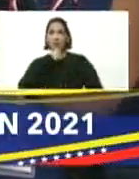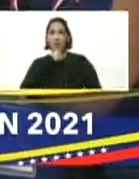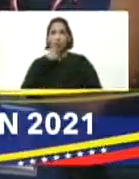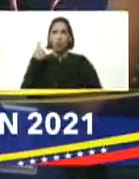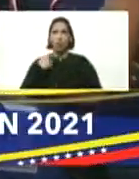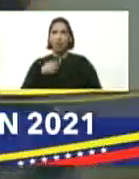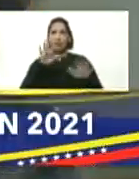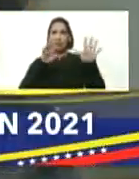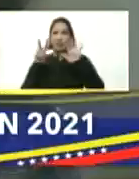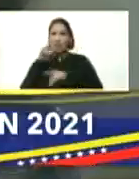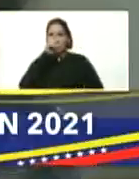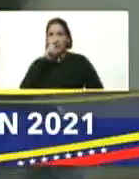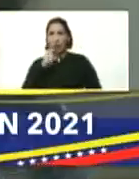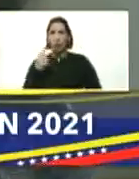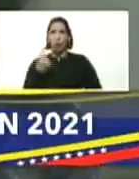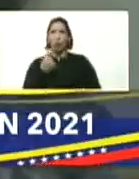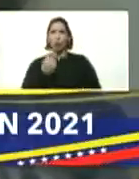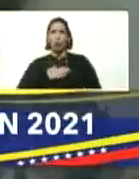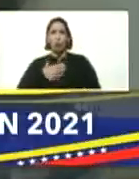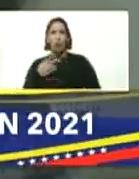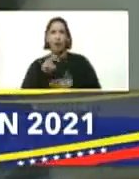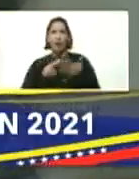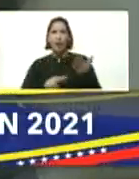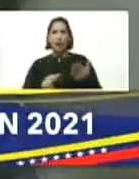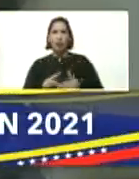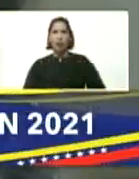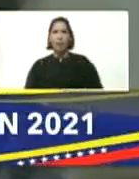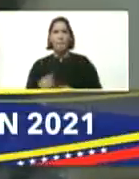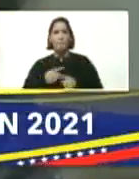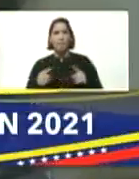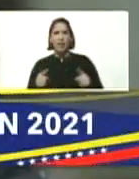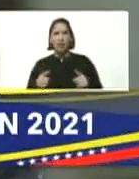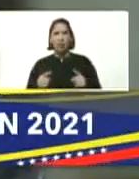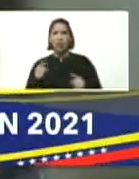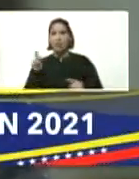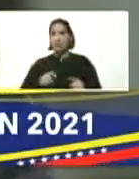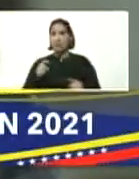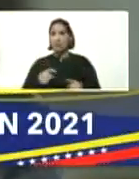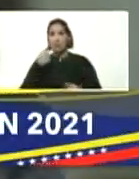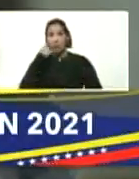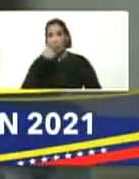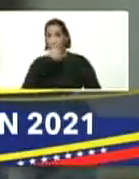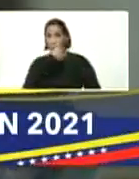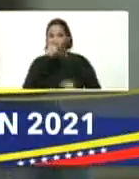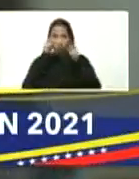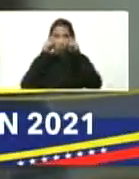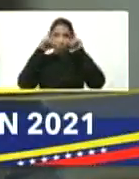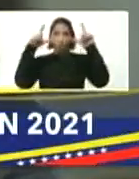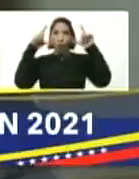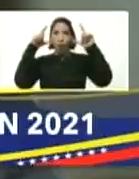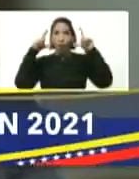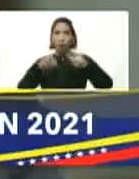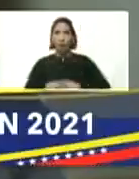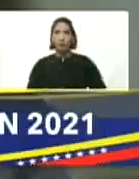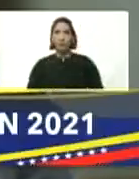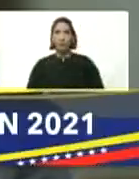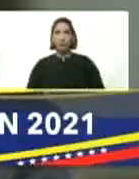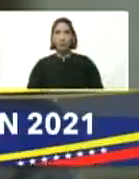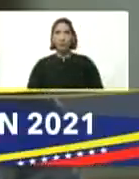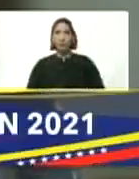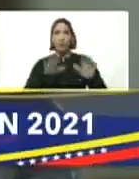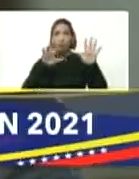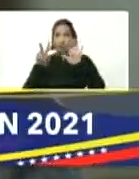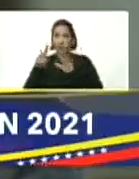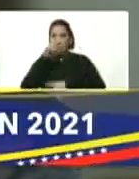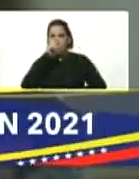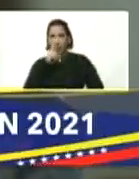años son los únicos que pueden leer eso. Pero eso se necesita ser ojo de águila. Y ojo de águila es un chamo de 17.